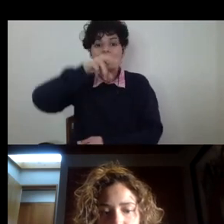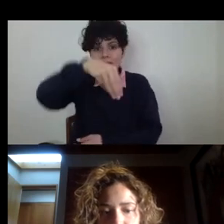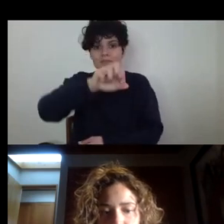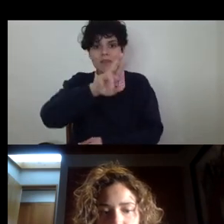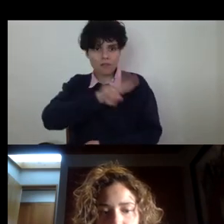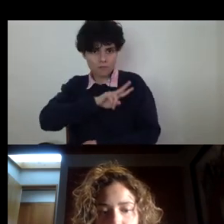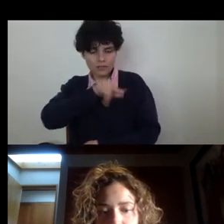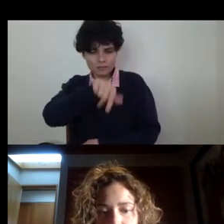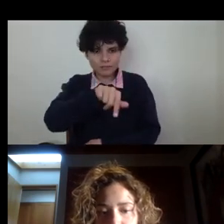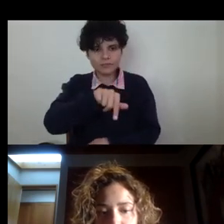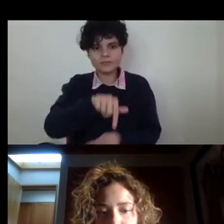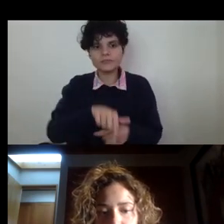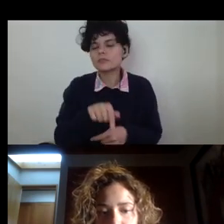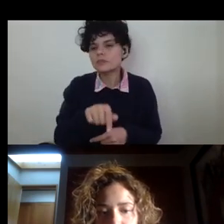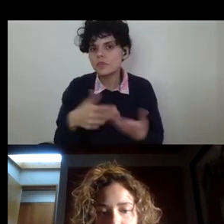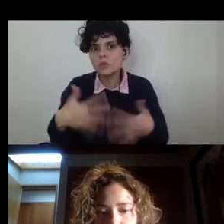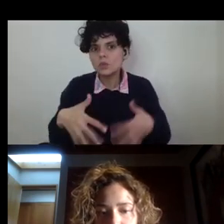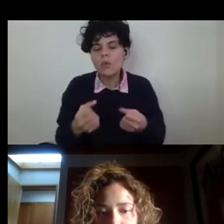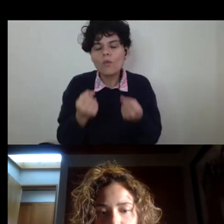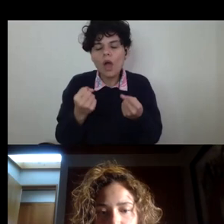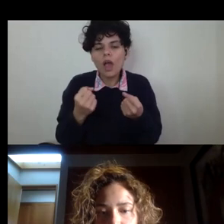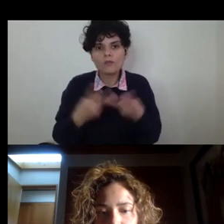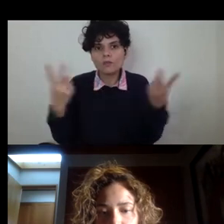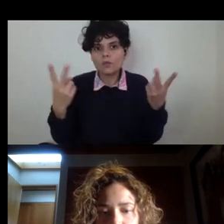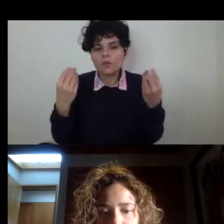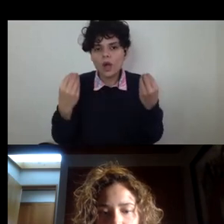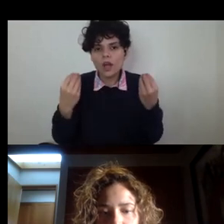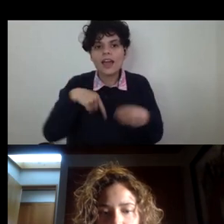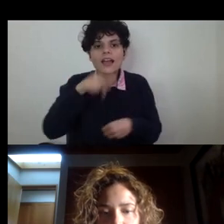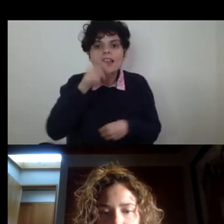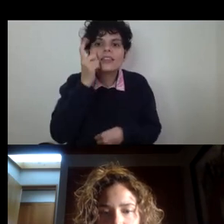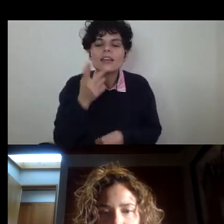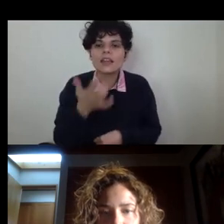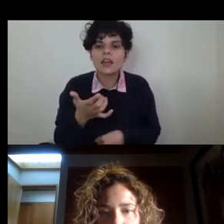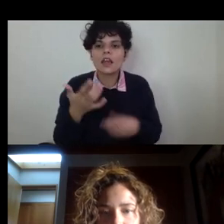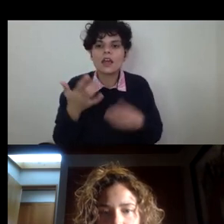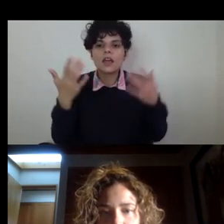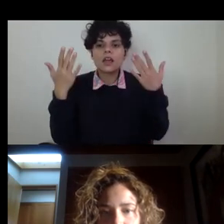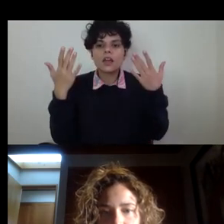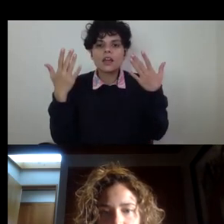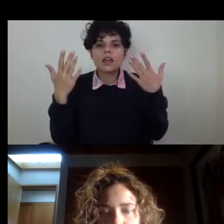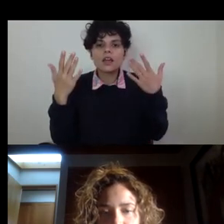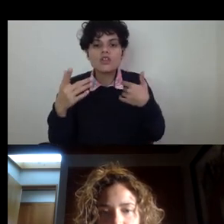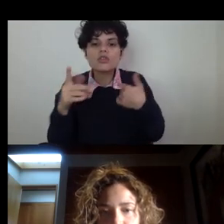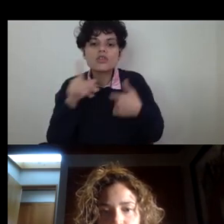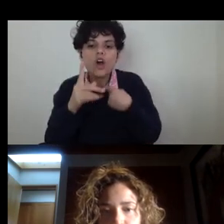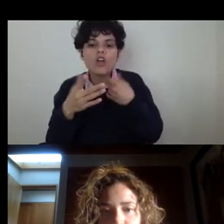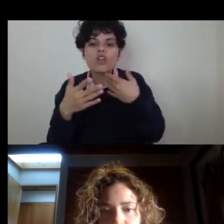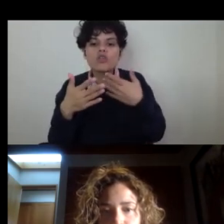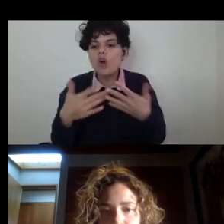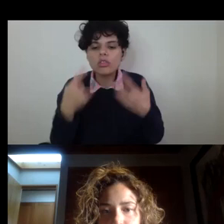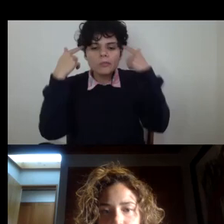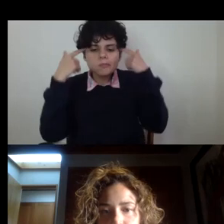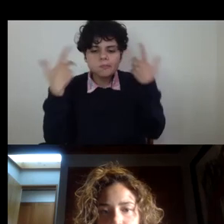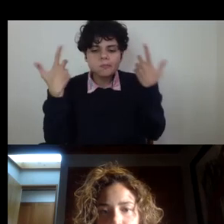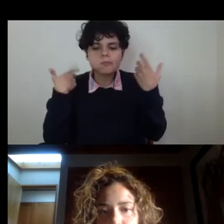¿no? Identificando cuáles son las entidades responsables de generar y transmitir el potencial de acción, ¿no? Y que se